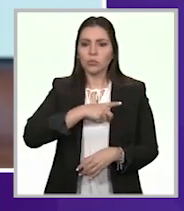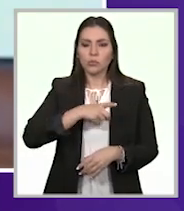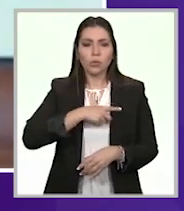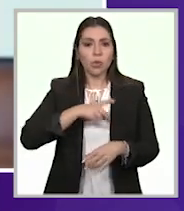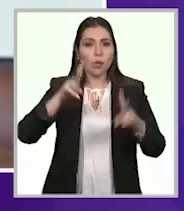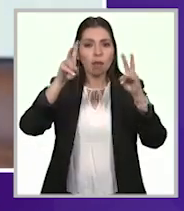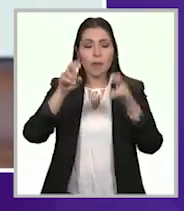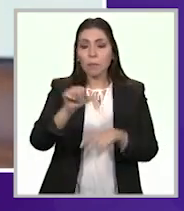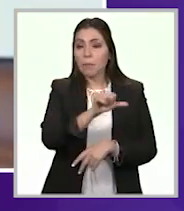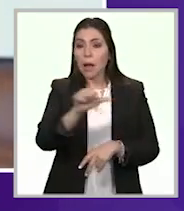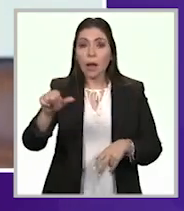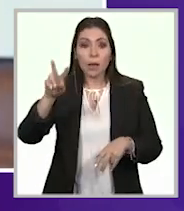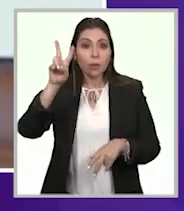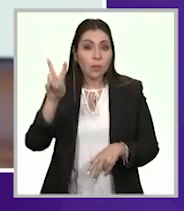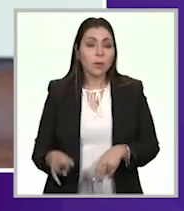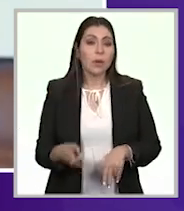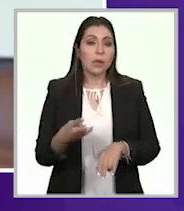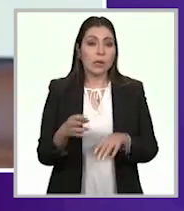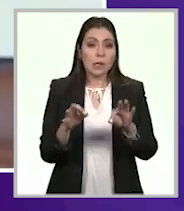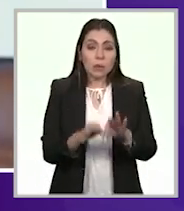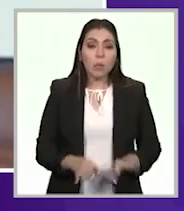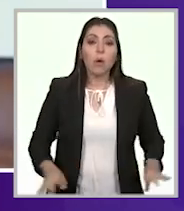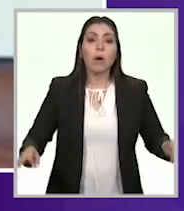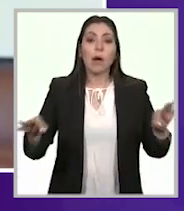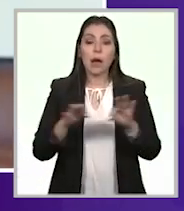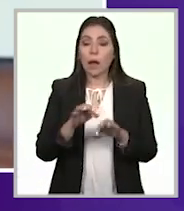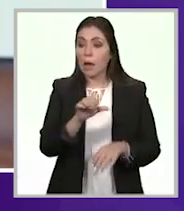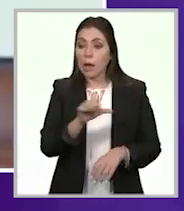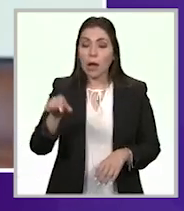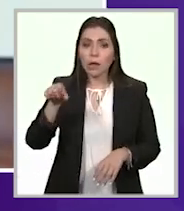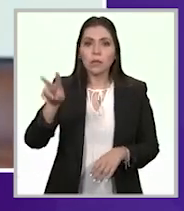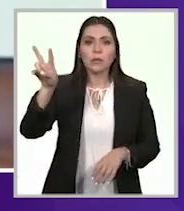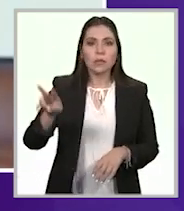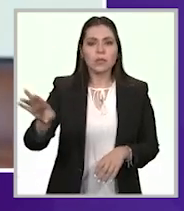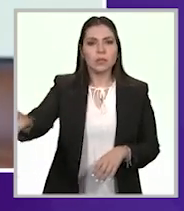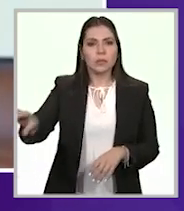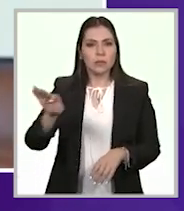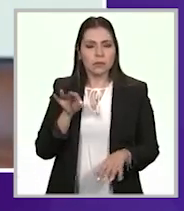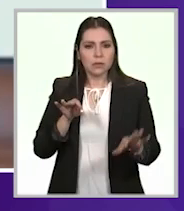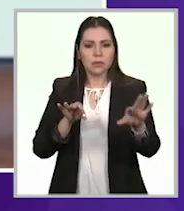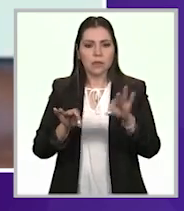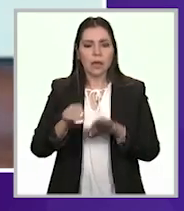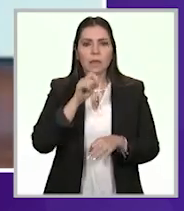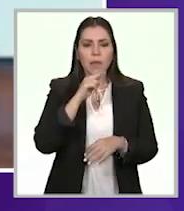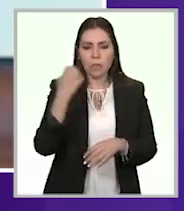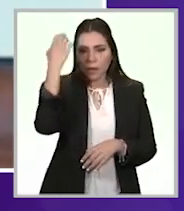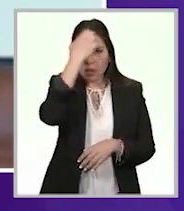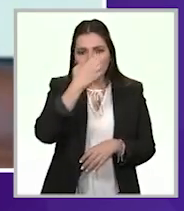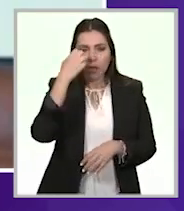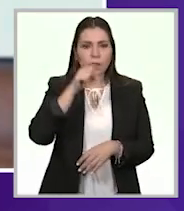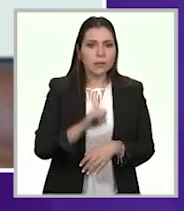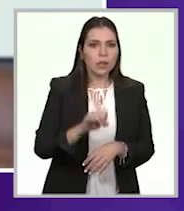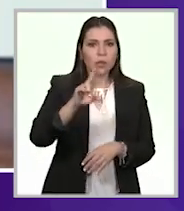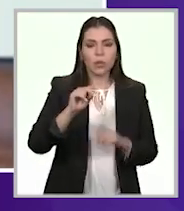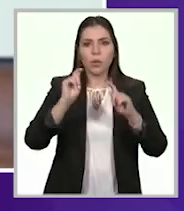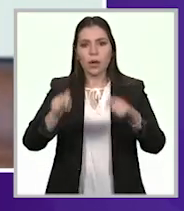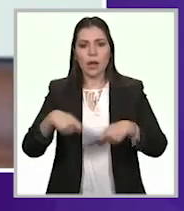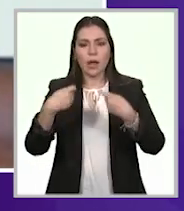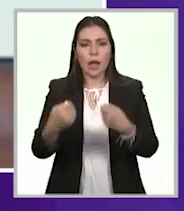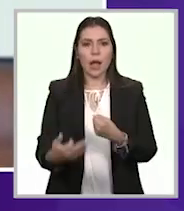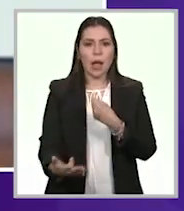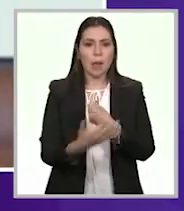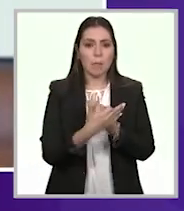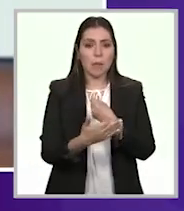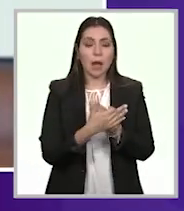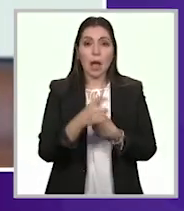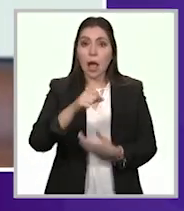atienda solo aquellos asuntos de importancia, de verdadera importancia y trascendencia, y por tanto ahora los amparos directos en revisión